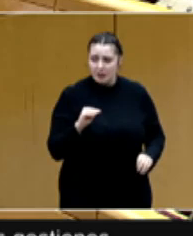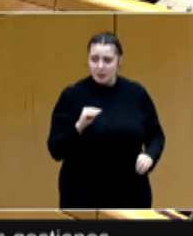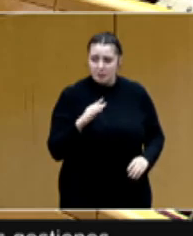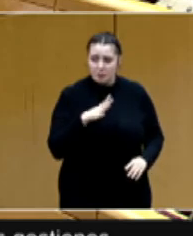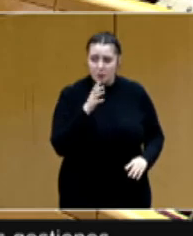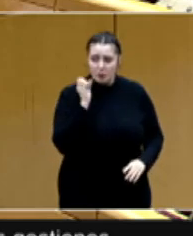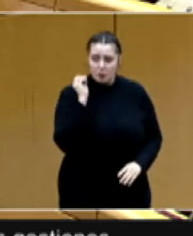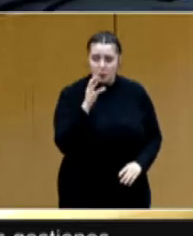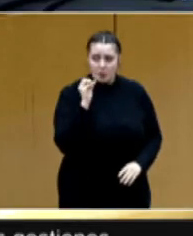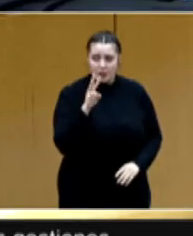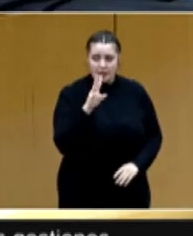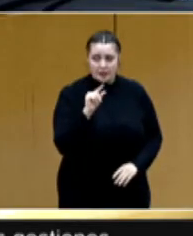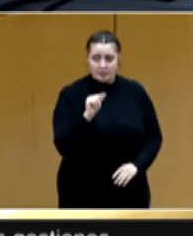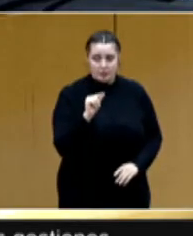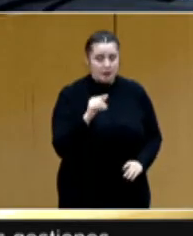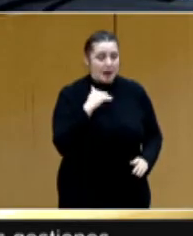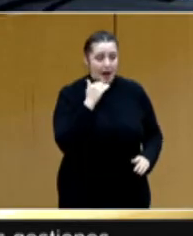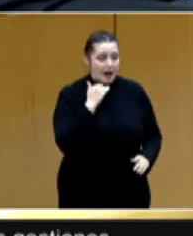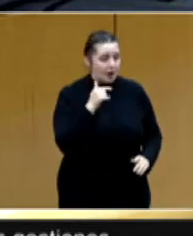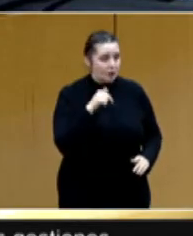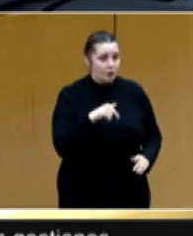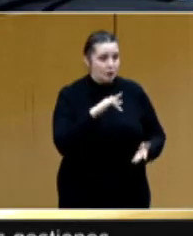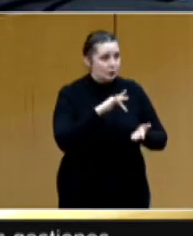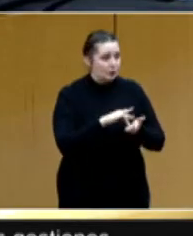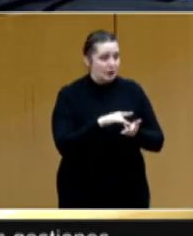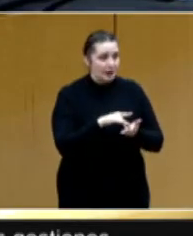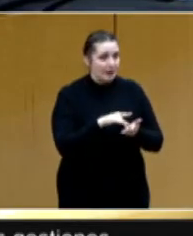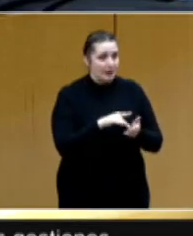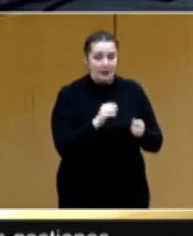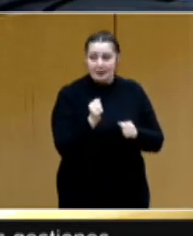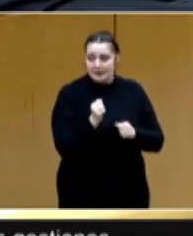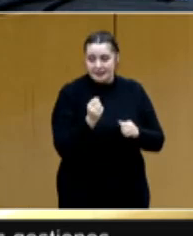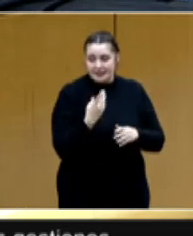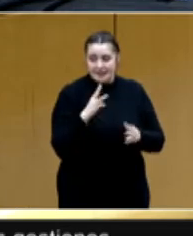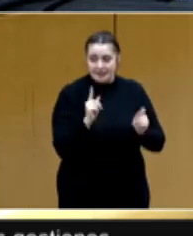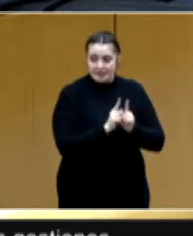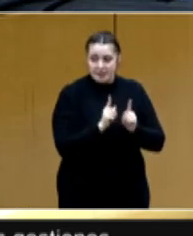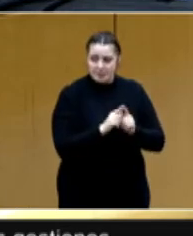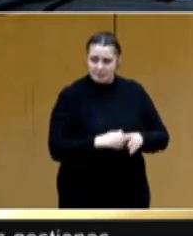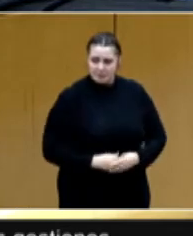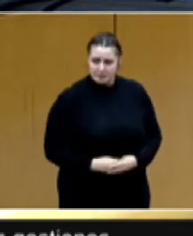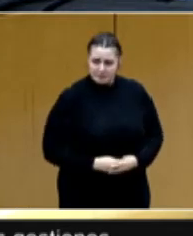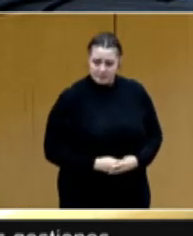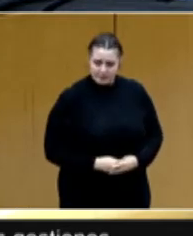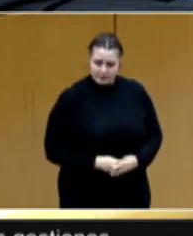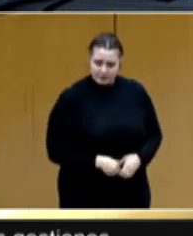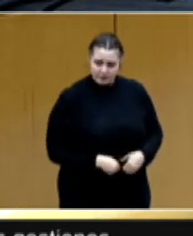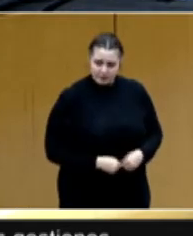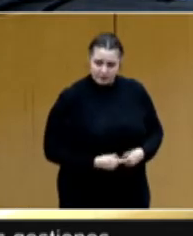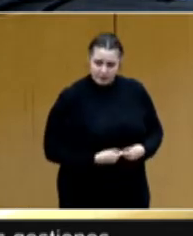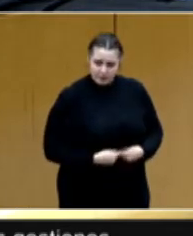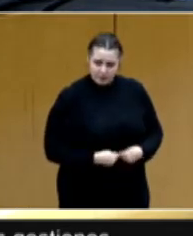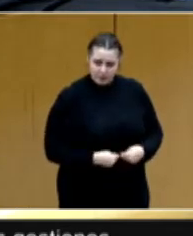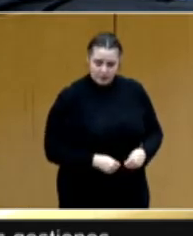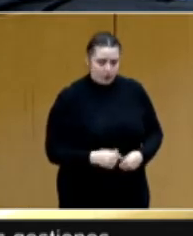de 3 minutos algo insólito en esta cámara yo creo Es la primera vez que ocurre Pero bueno sin perjuicio de esta cimentación no